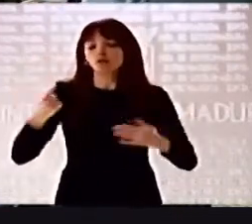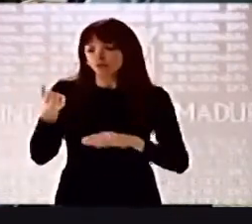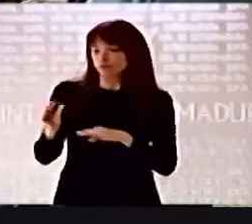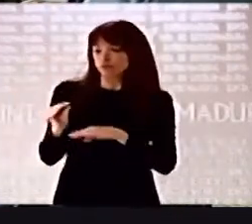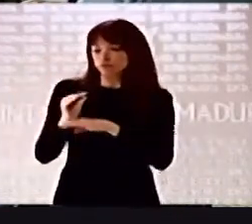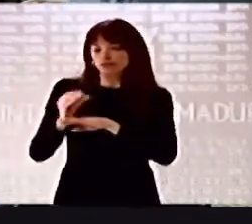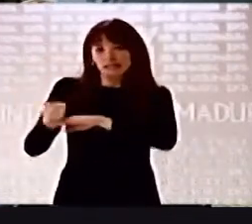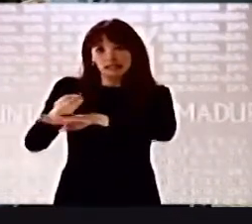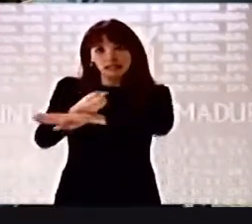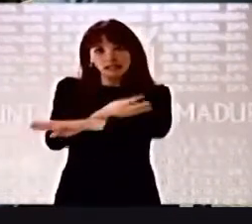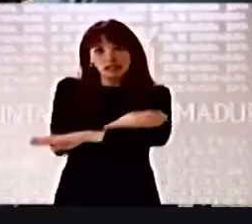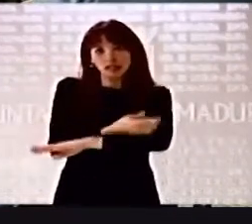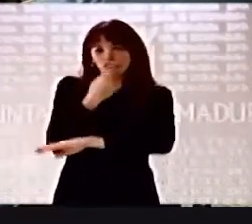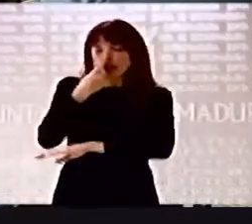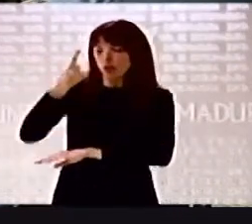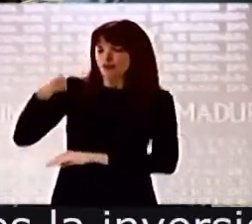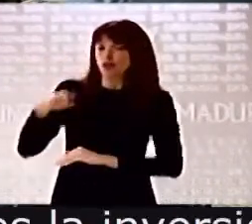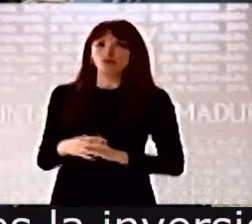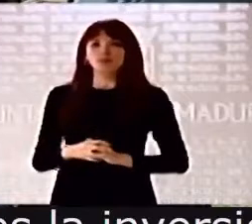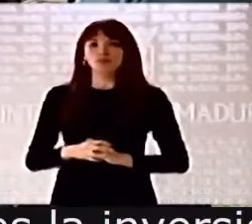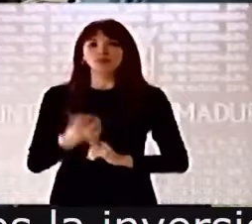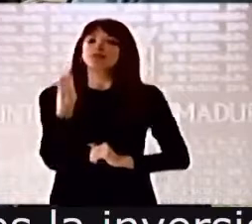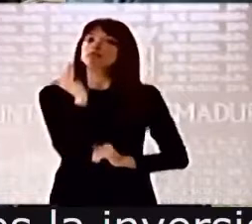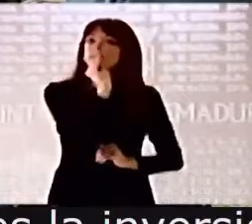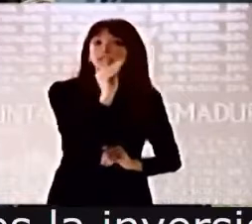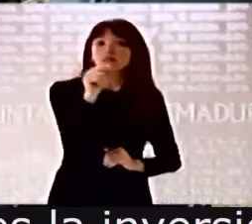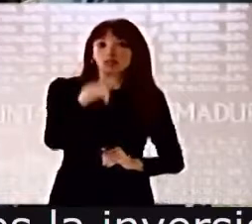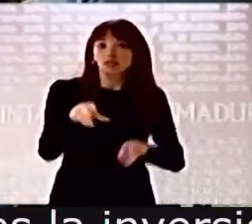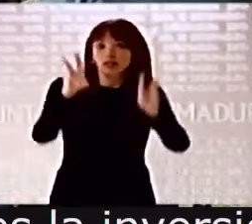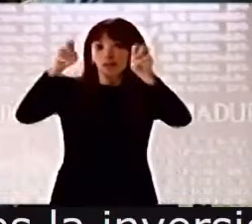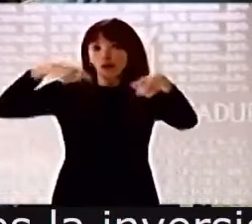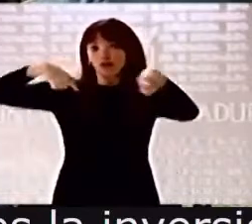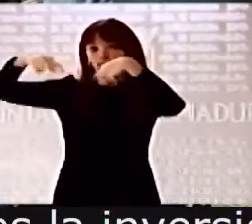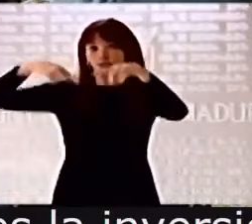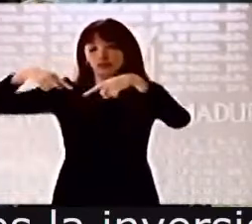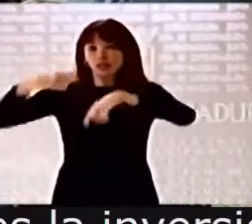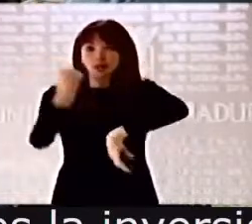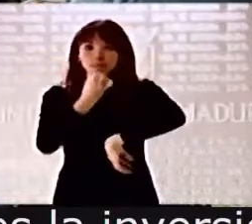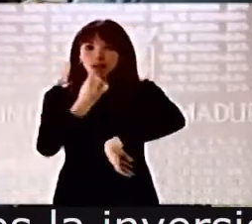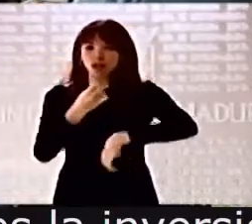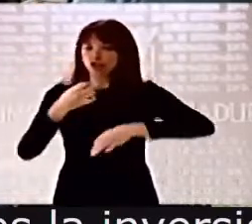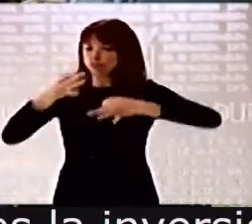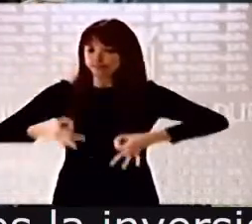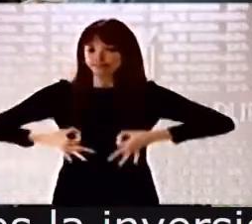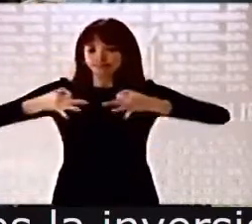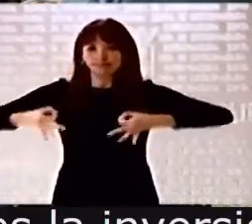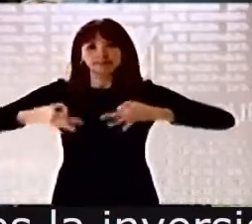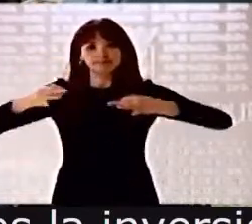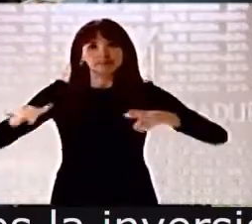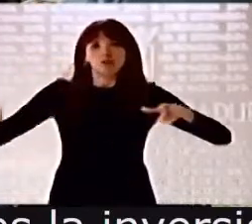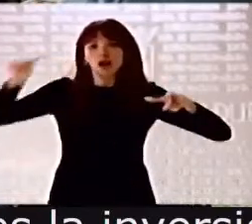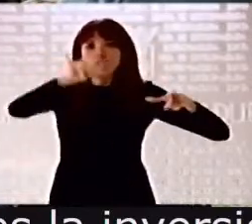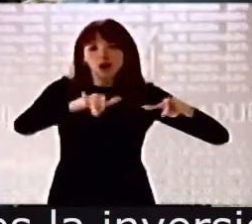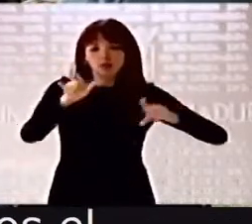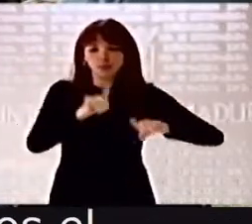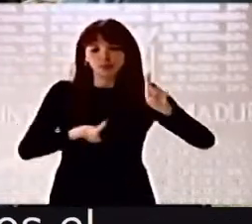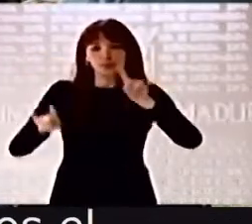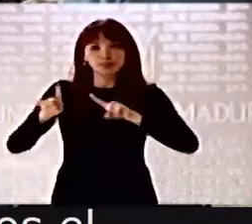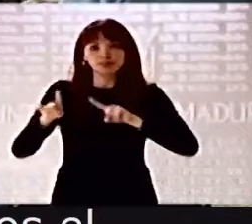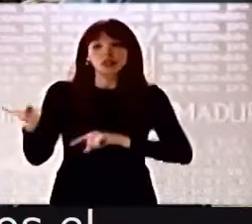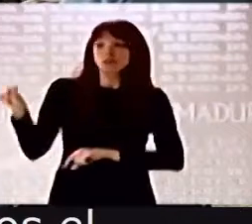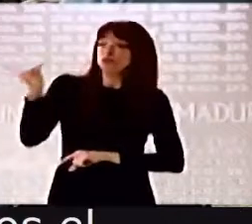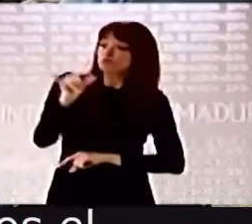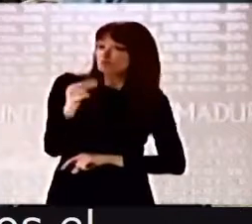pasado. Respecto a transporte, todos los inviernos o cuando llega estas fechas tenemos el problema del aeropuerto. Tenemos ya vuelos a un